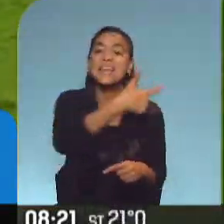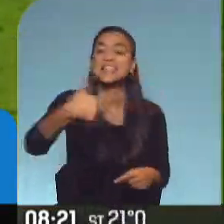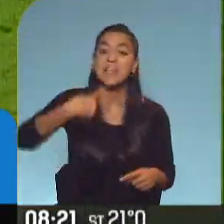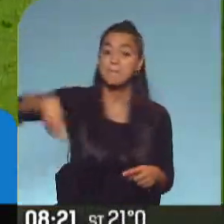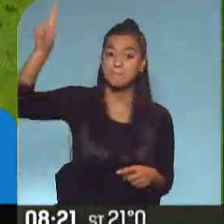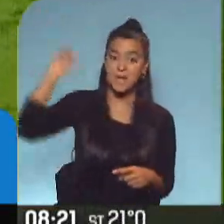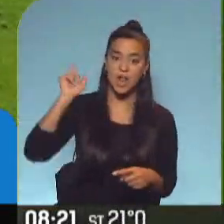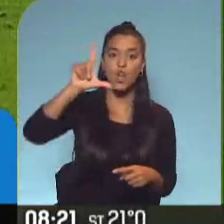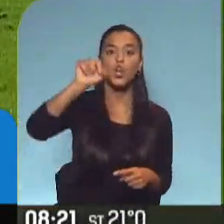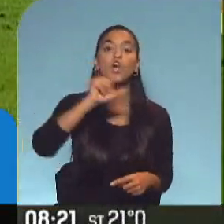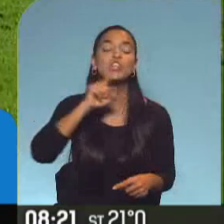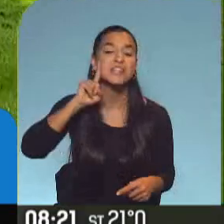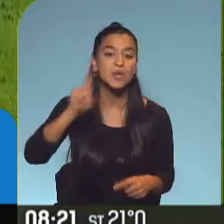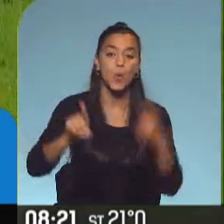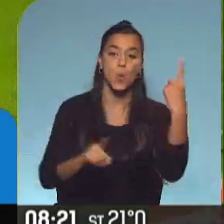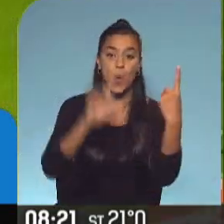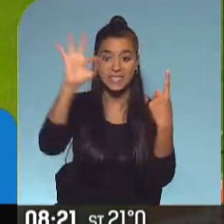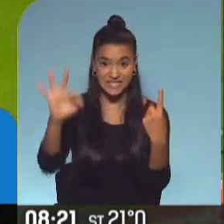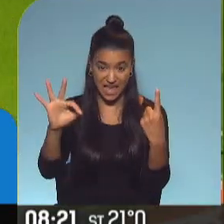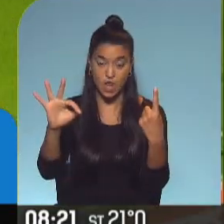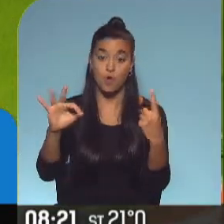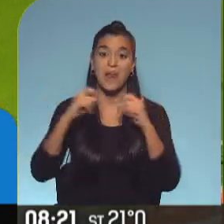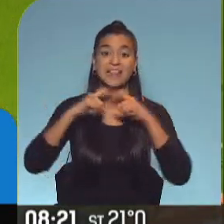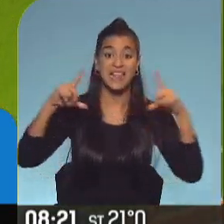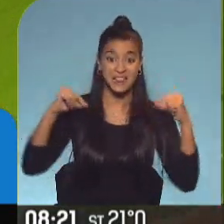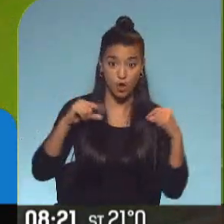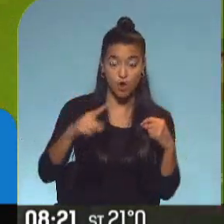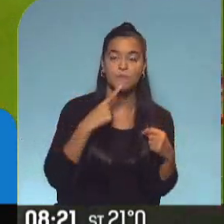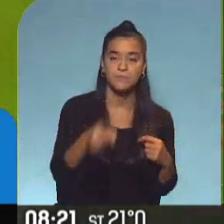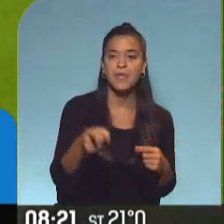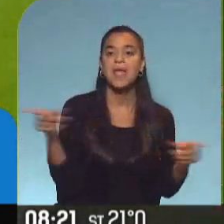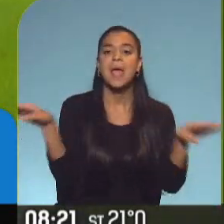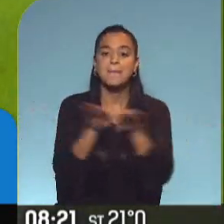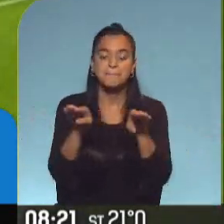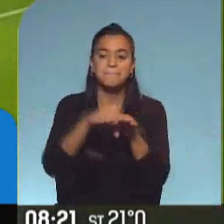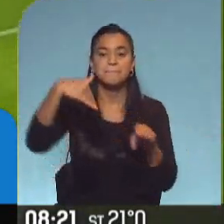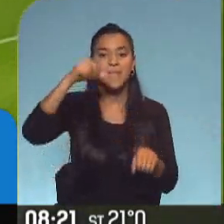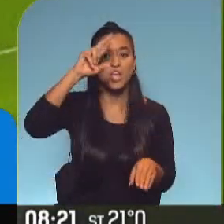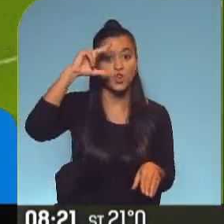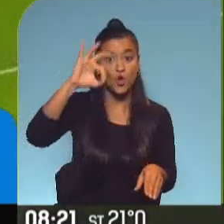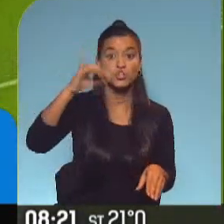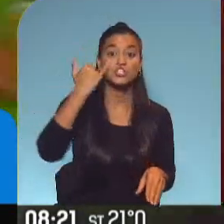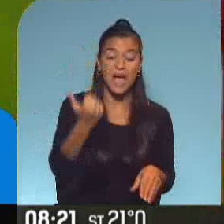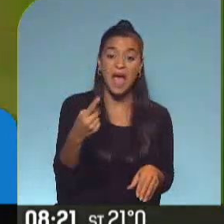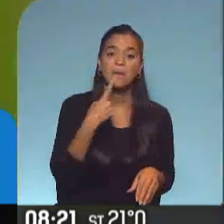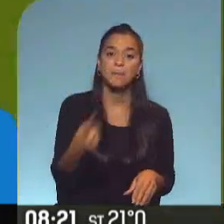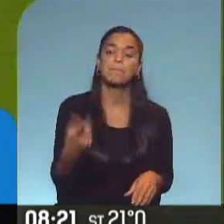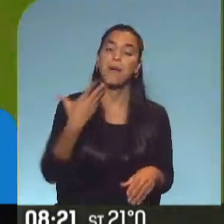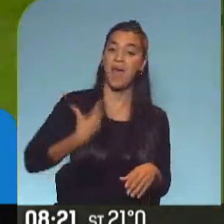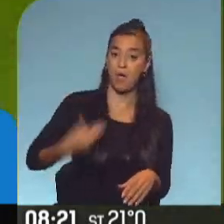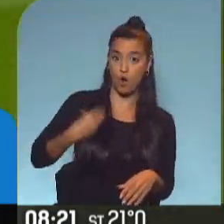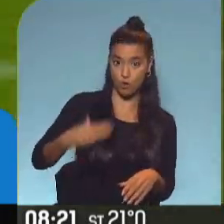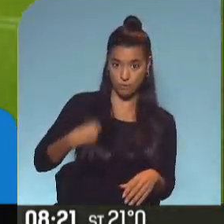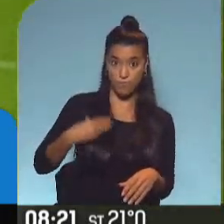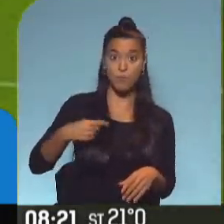cuando Augusto Lotti marcaba el 1-0 para Atlético de Tucumán, empatando Meroya para el equipo de Parque de los